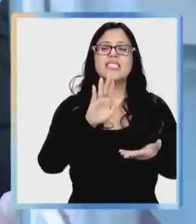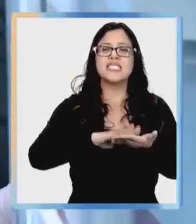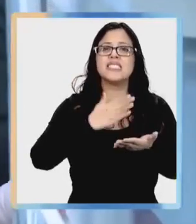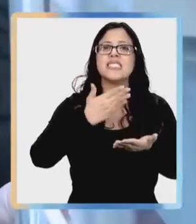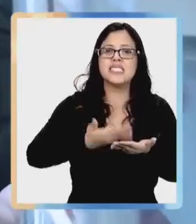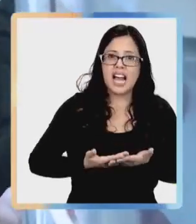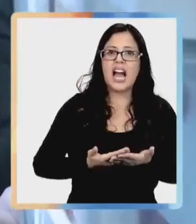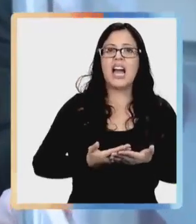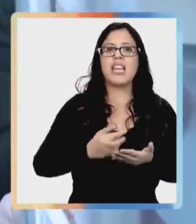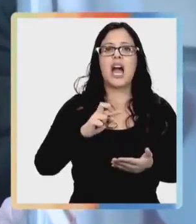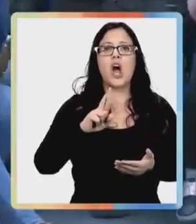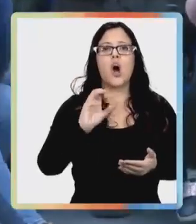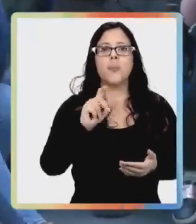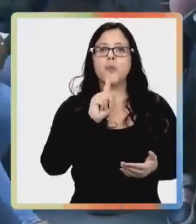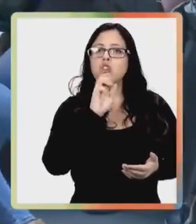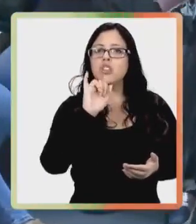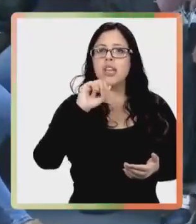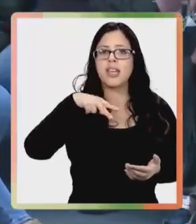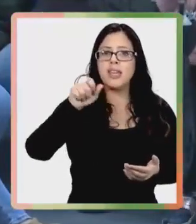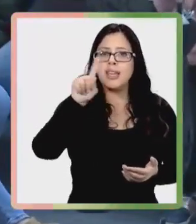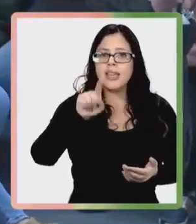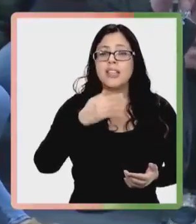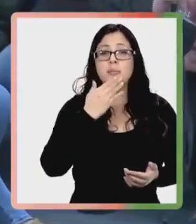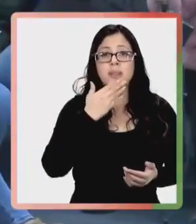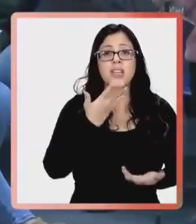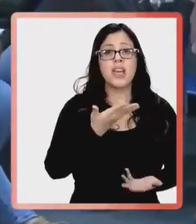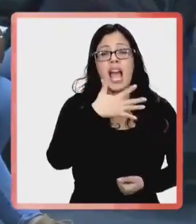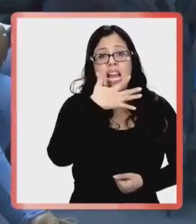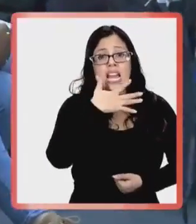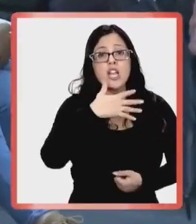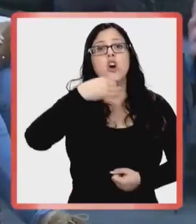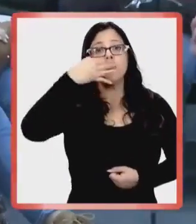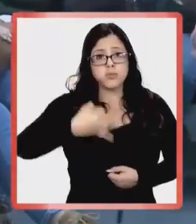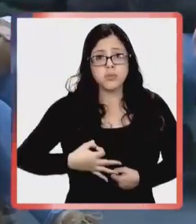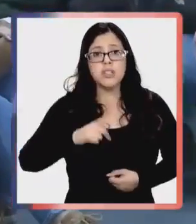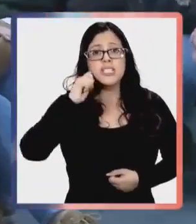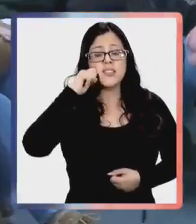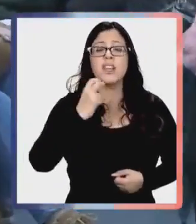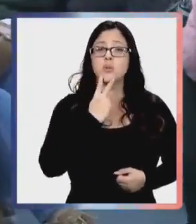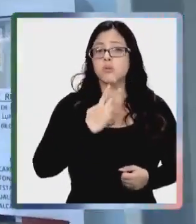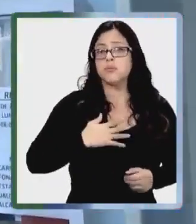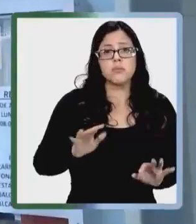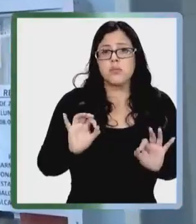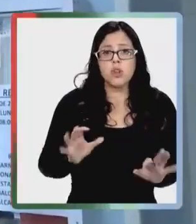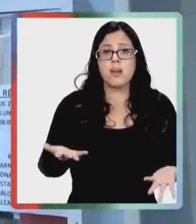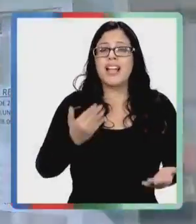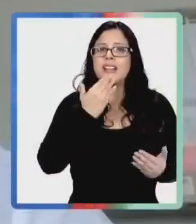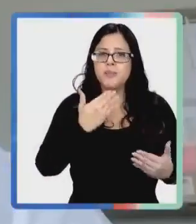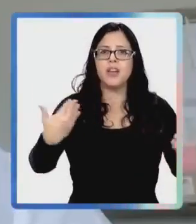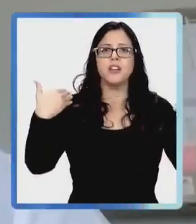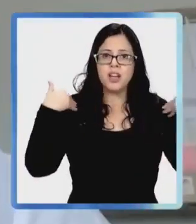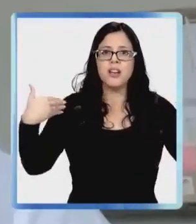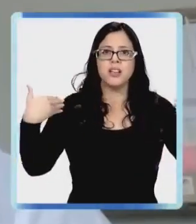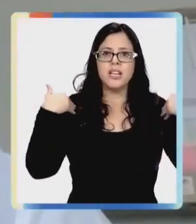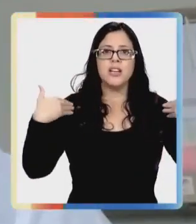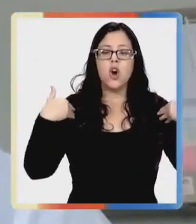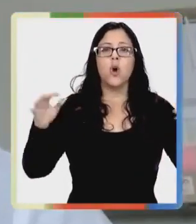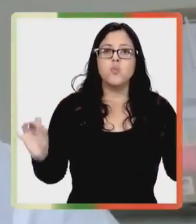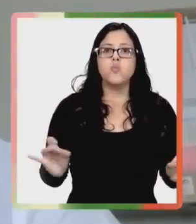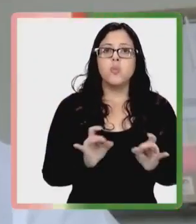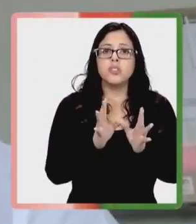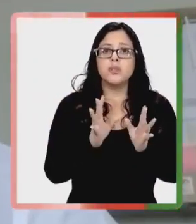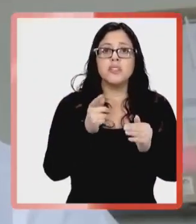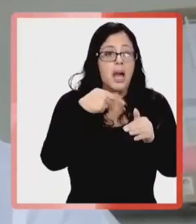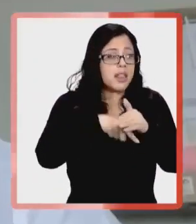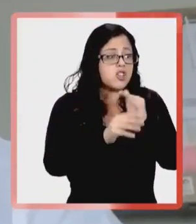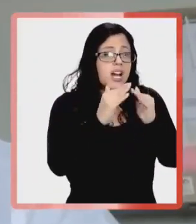proteínas, líquido adecuado. Es decir, significa hacer una vida lo más normal. Hacer actividad física, puede ser